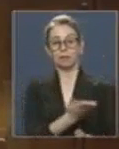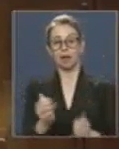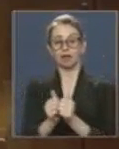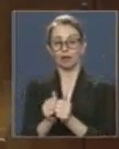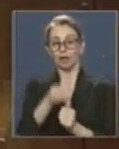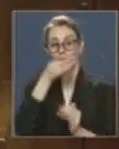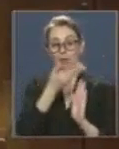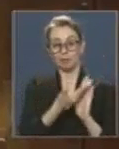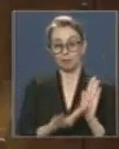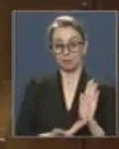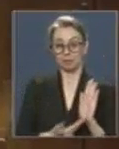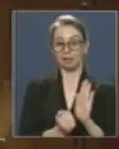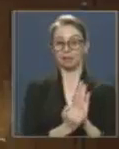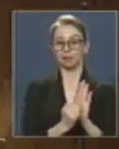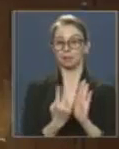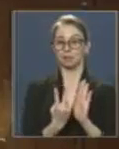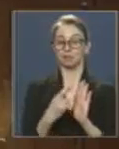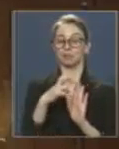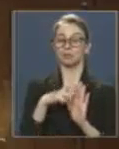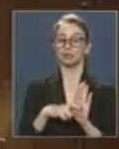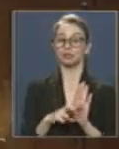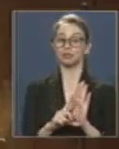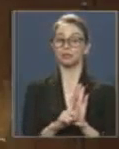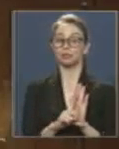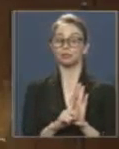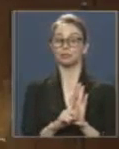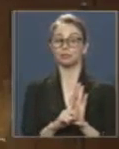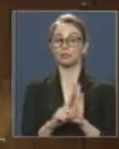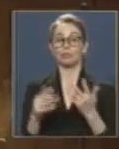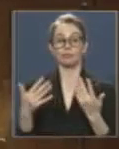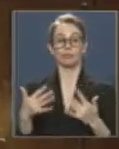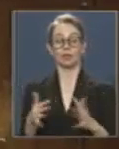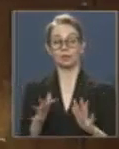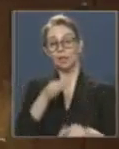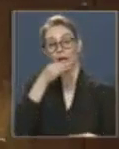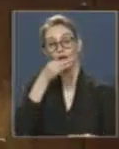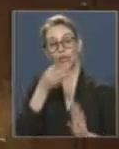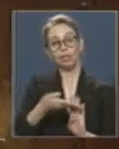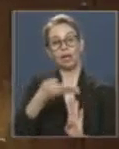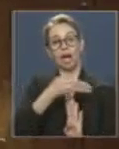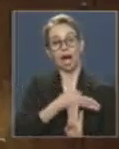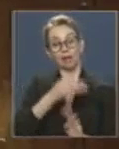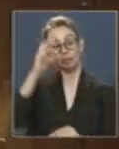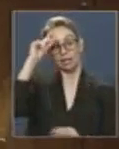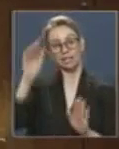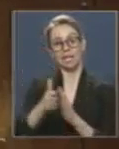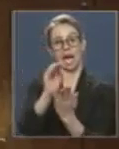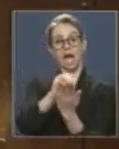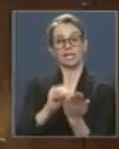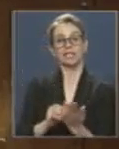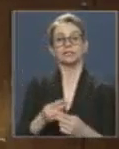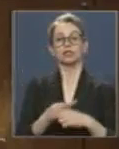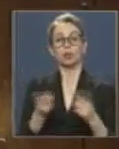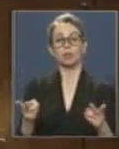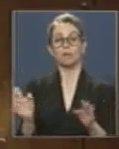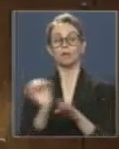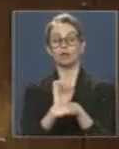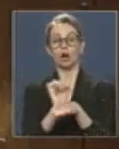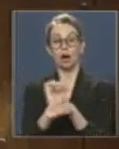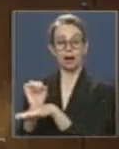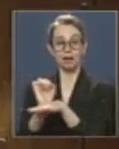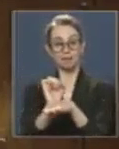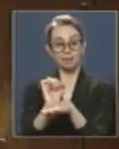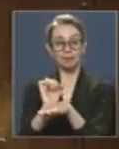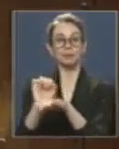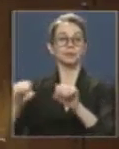el artículo 2 del proyecto, como ya relaté precedentemente, se crea un registro público de vehículos motorizados que